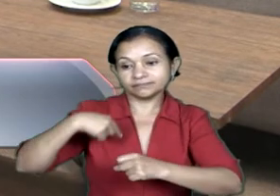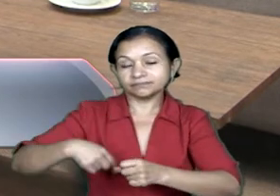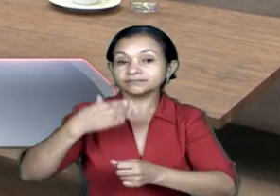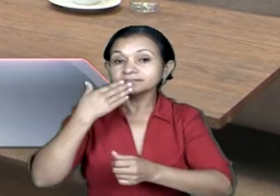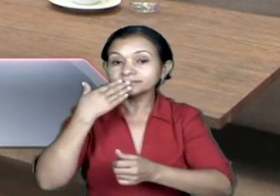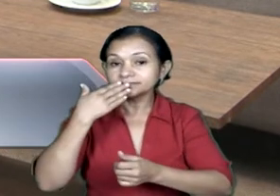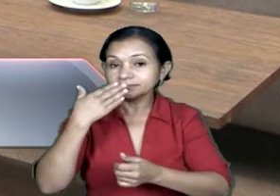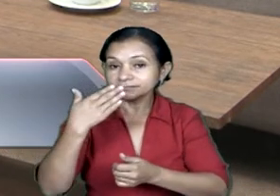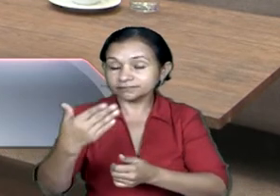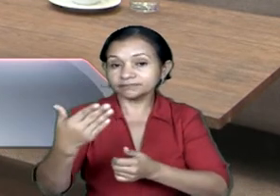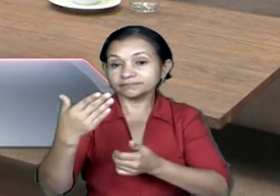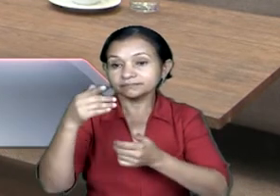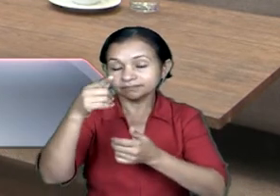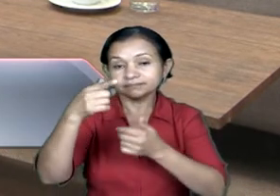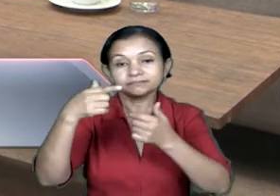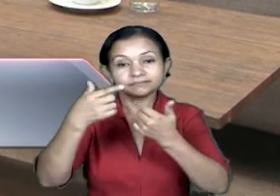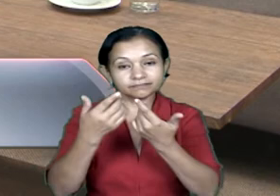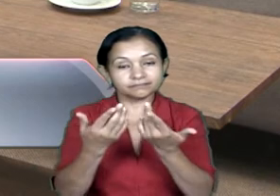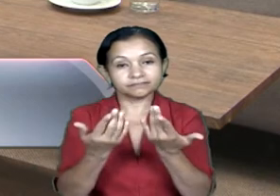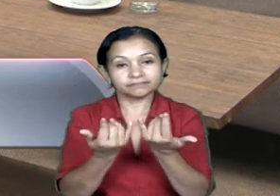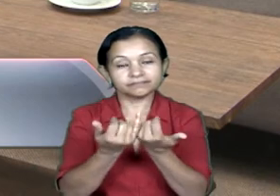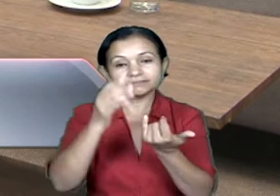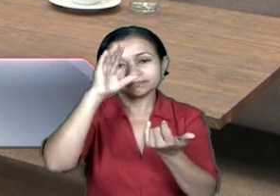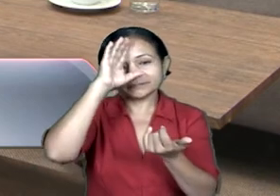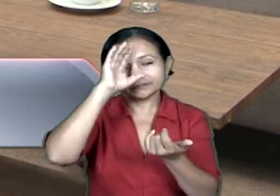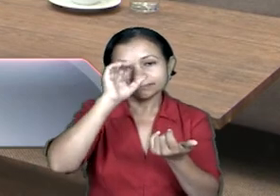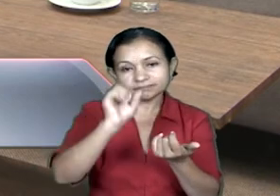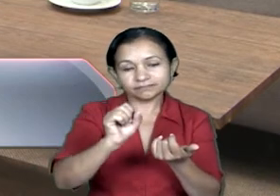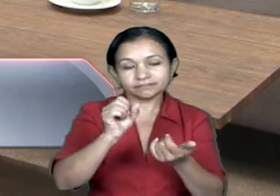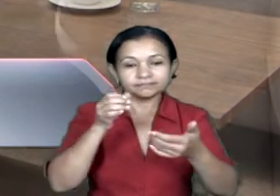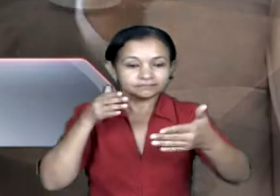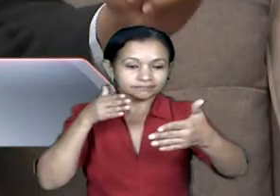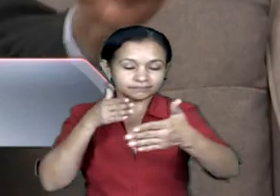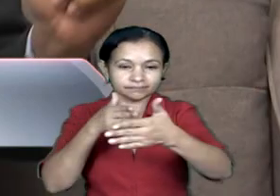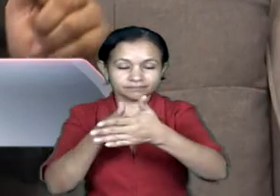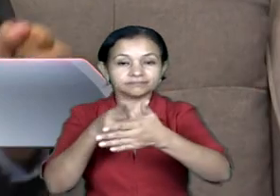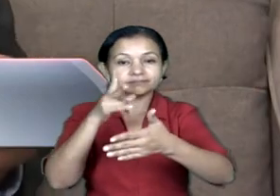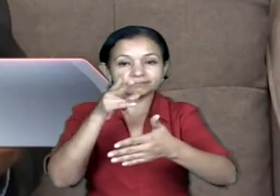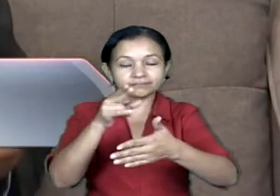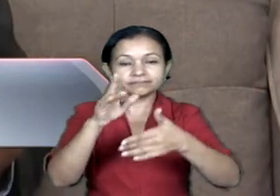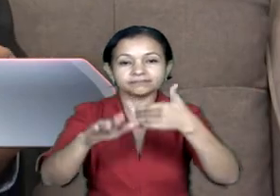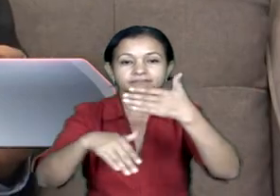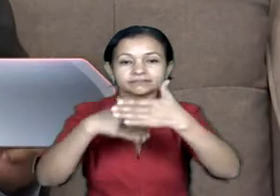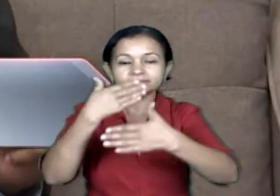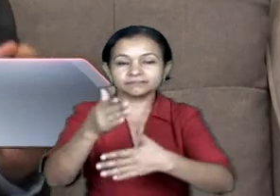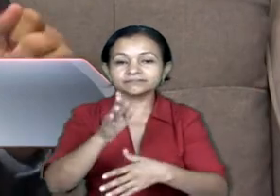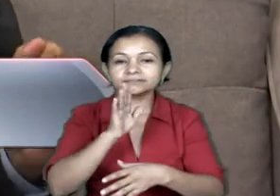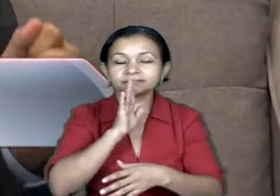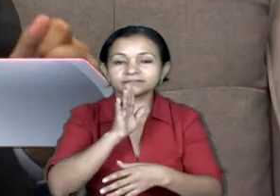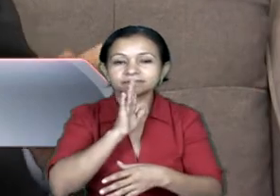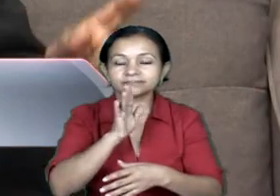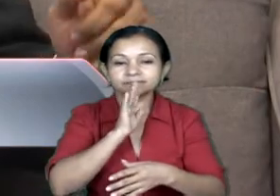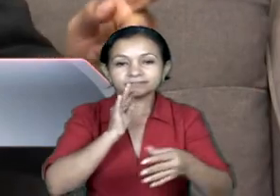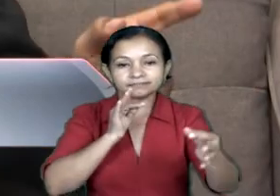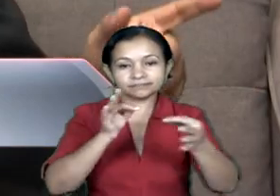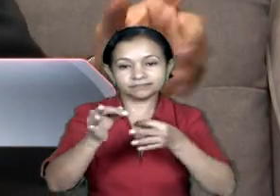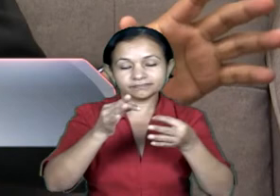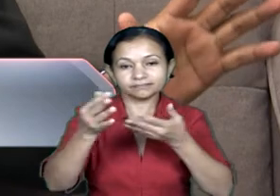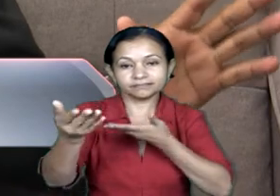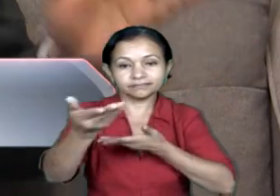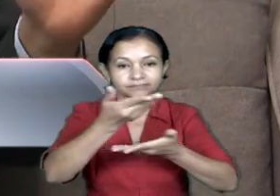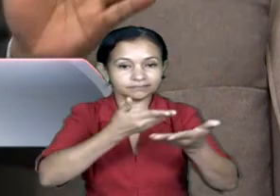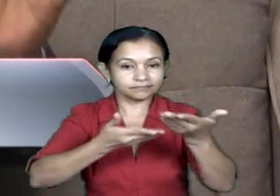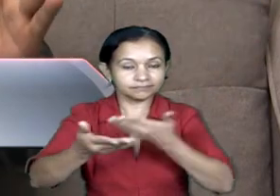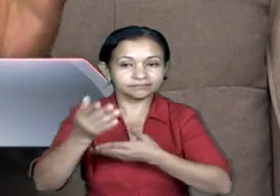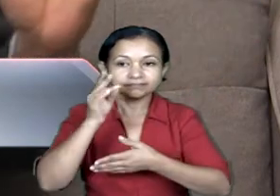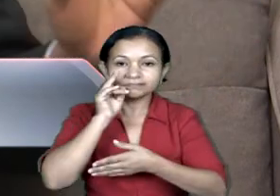marca. Allá. Precisamente, sí. Señor embajador, tengo que hacer una pausa, pero al volver quiero que nos hable precisamente de ese intercambio, porque